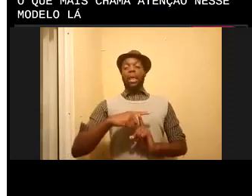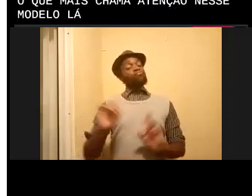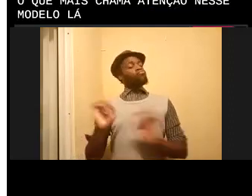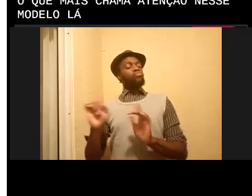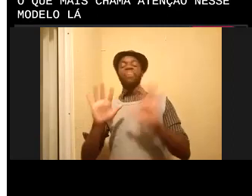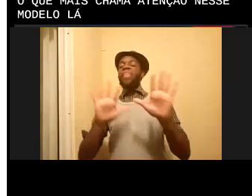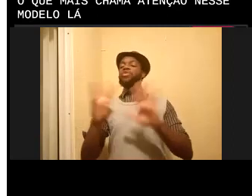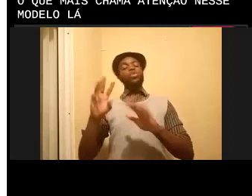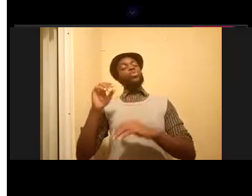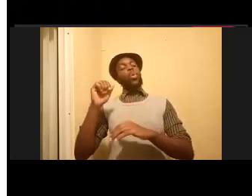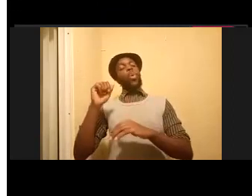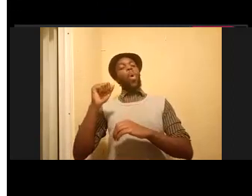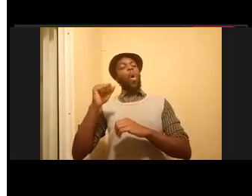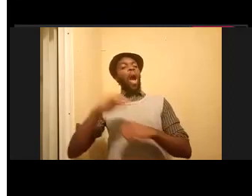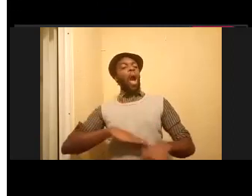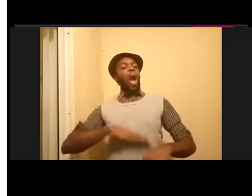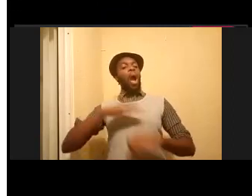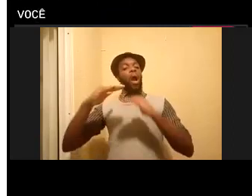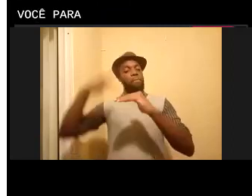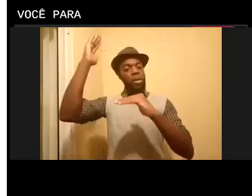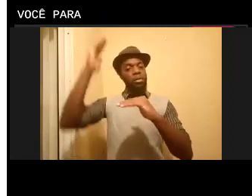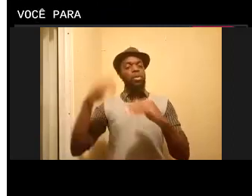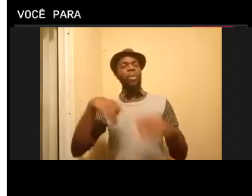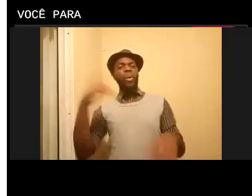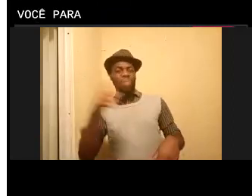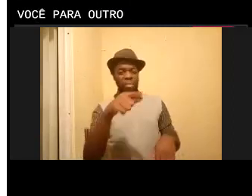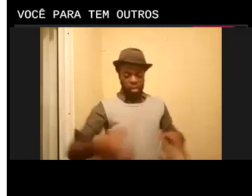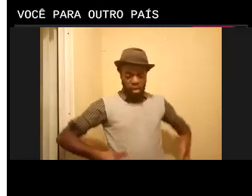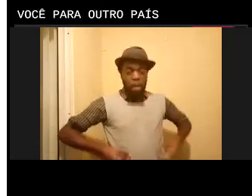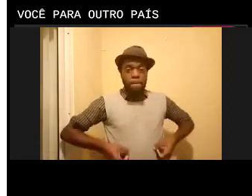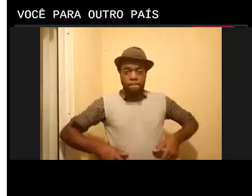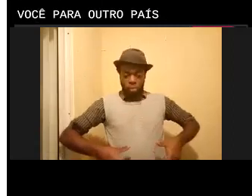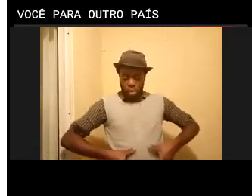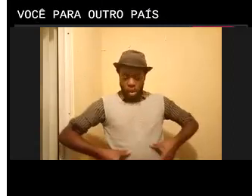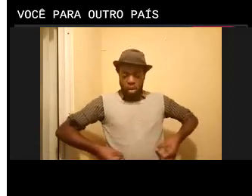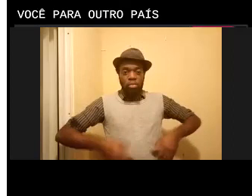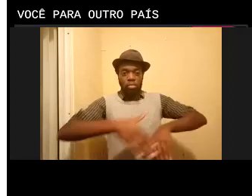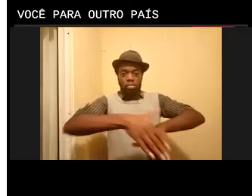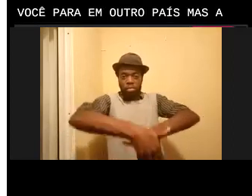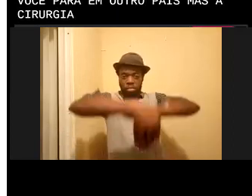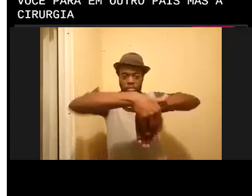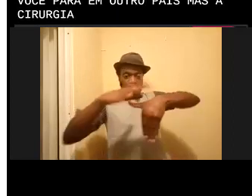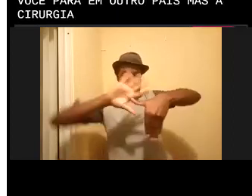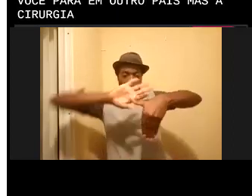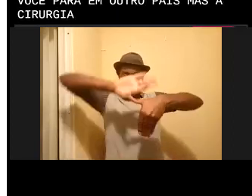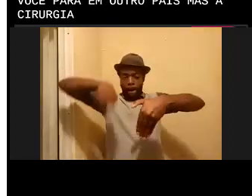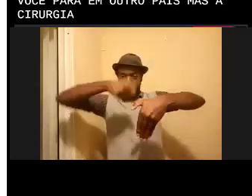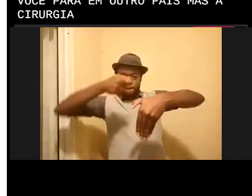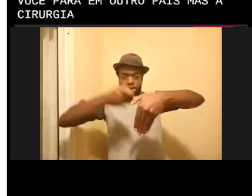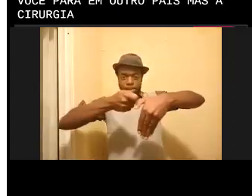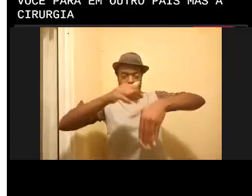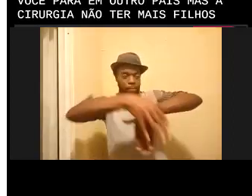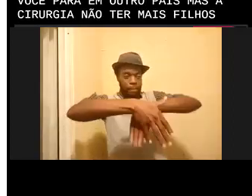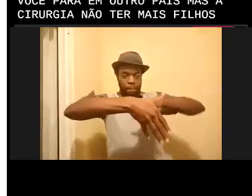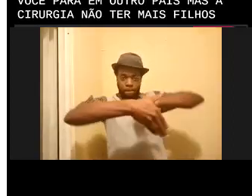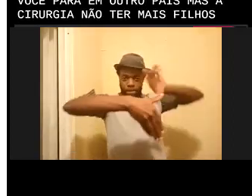cómo le llaman en otros países, pero o sea, la cirugía que se hace la mujer para ya no tener hijos. Para eso, por ejemplo, acá en mi